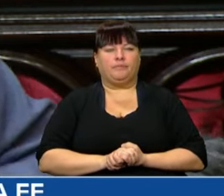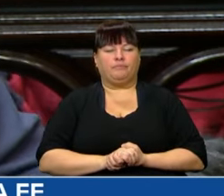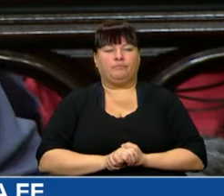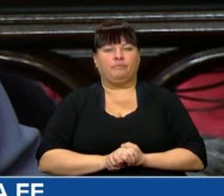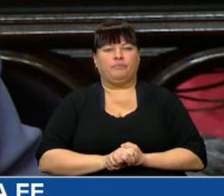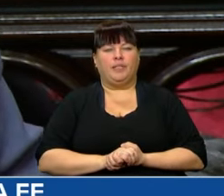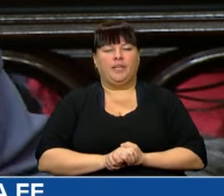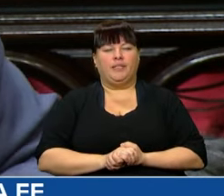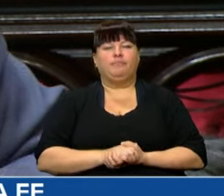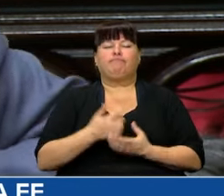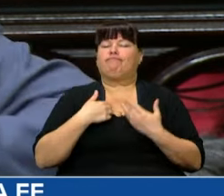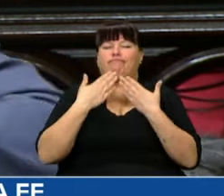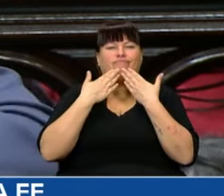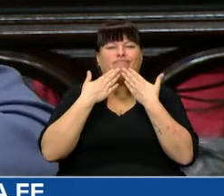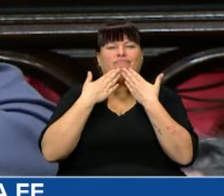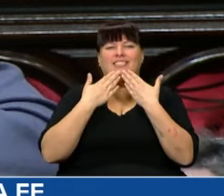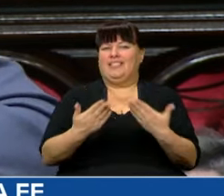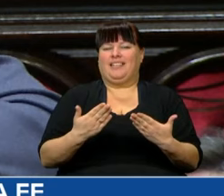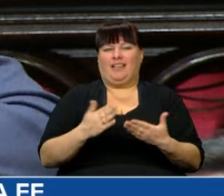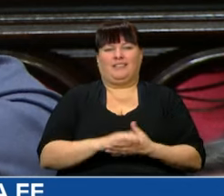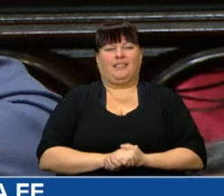y quiero agradecer enormemente